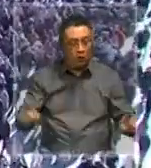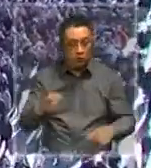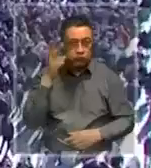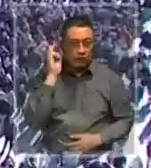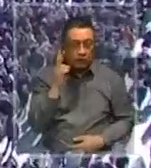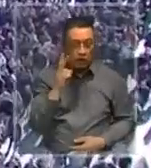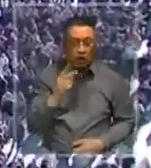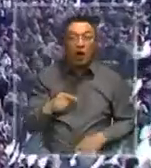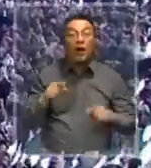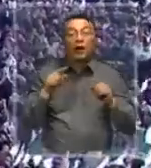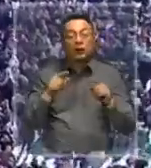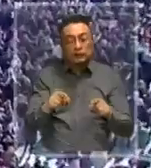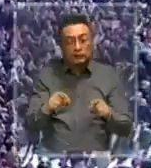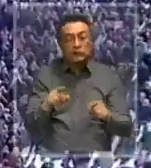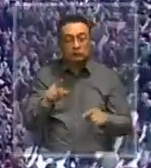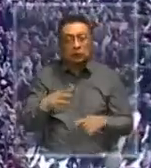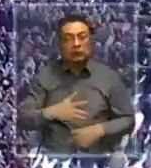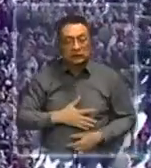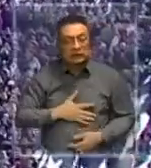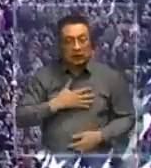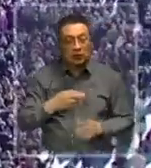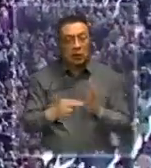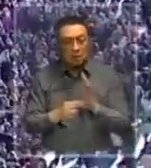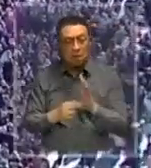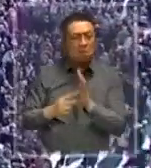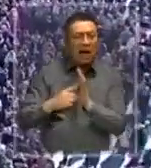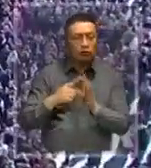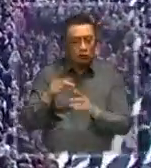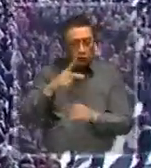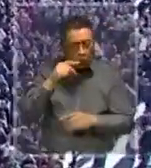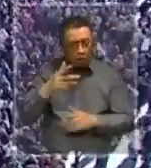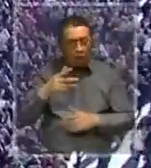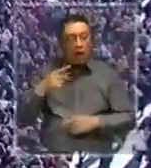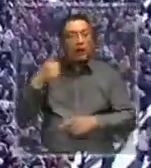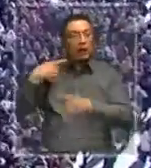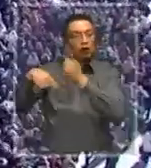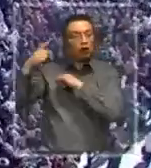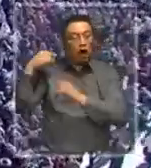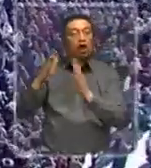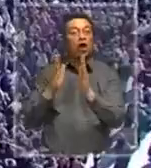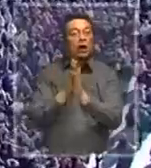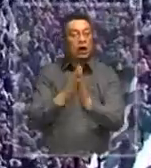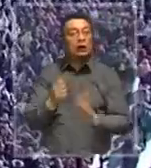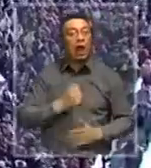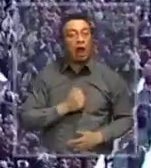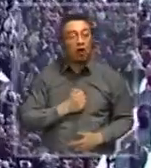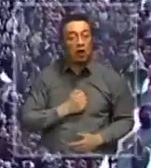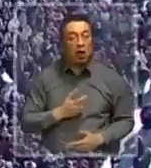Este es considerado un paso histórico para la Iglesia católica.